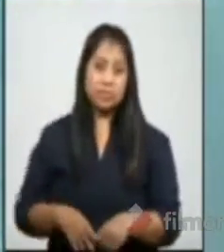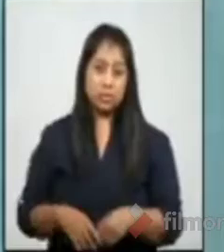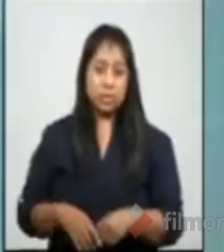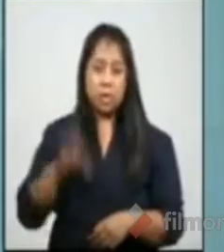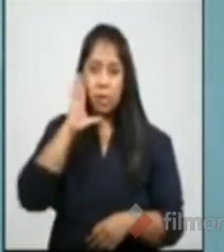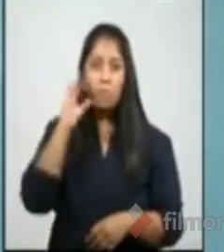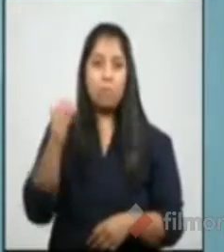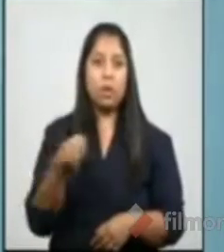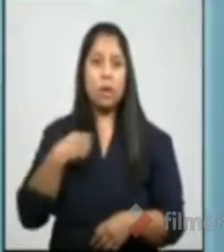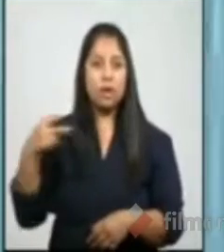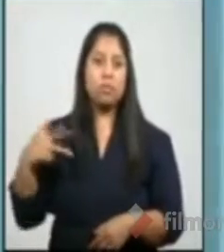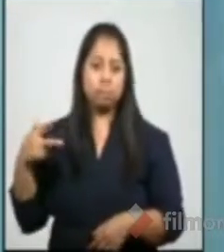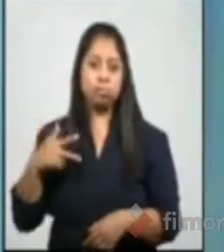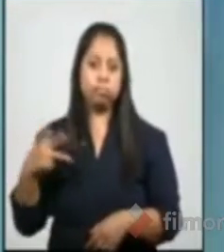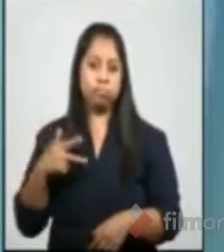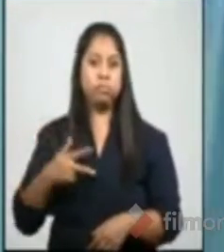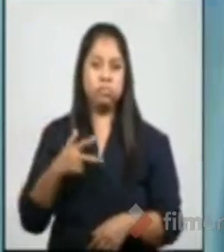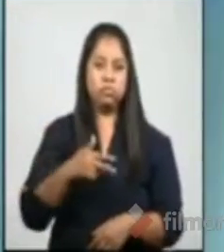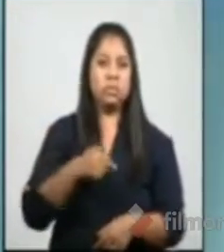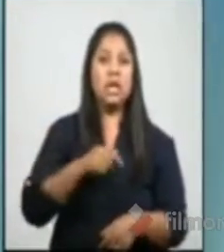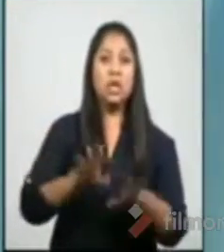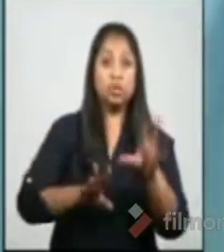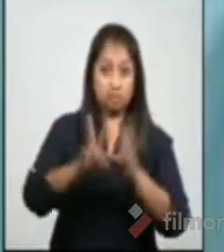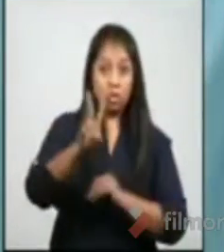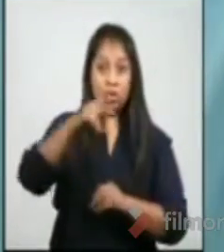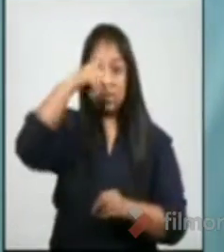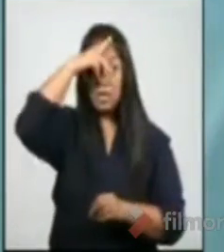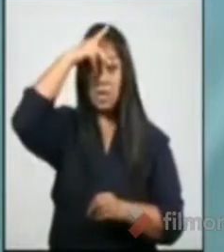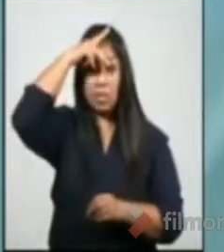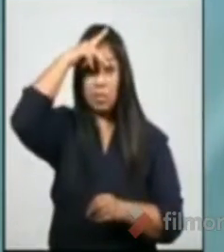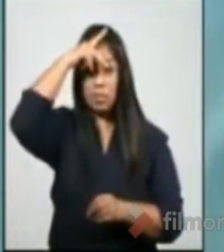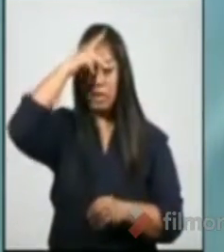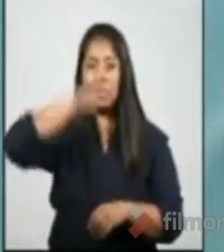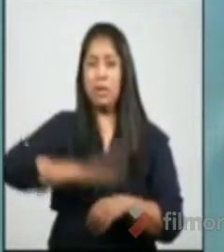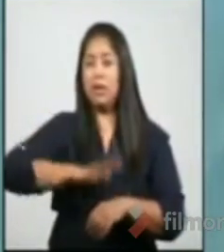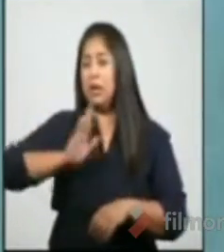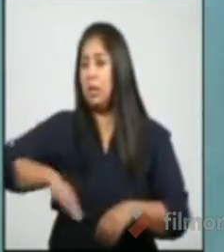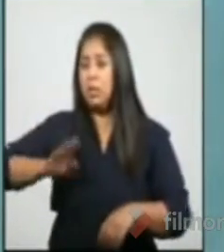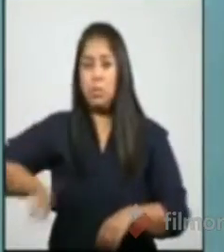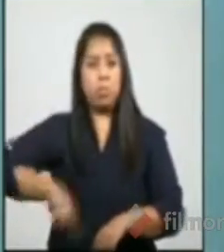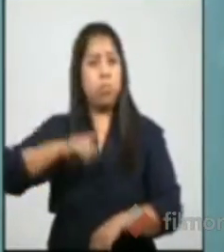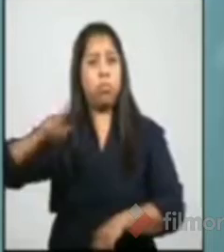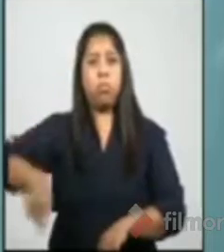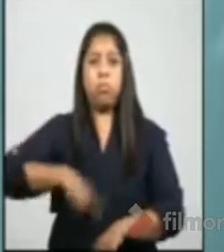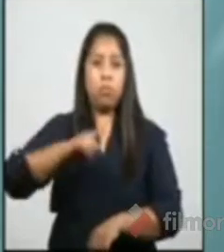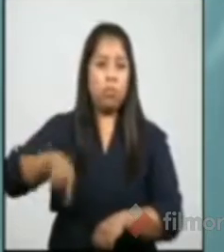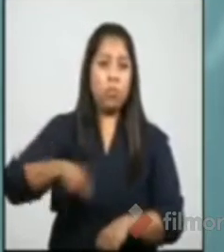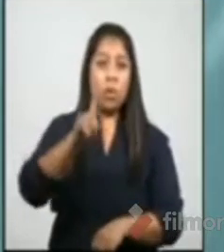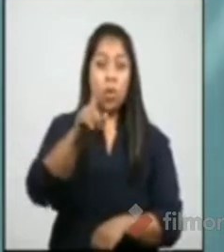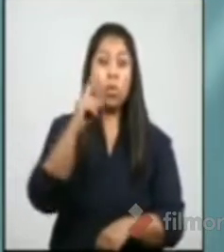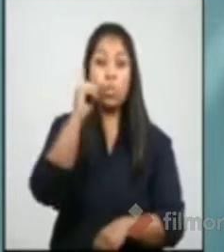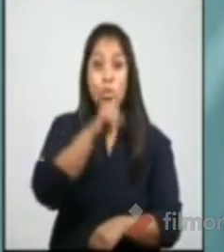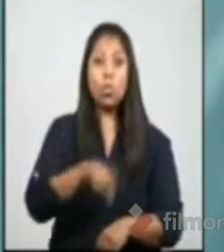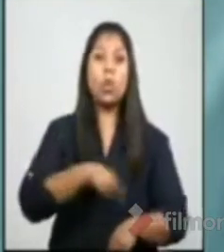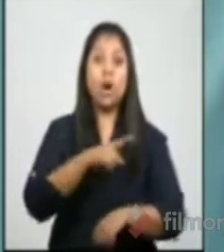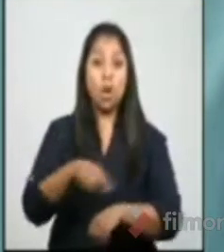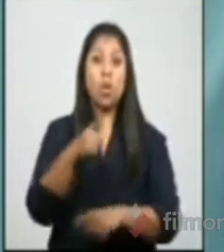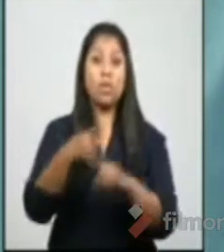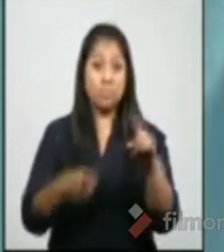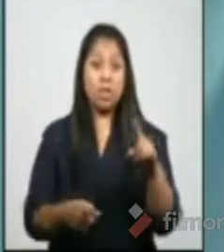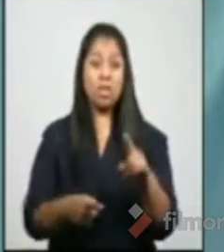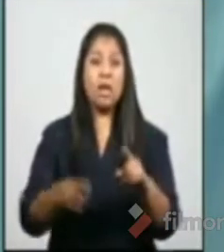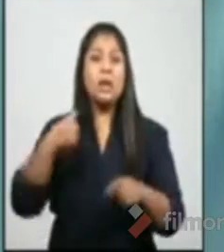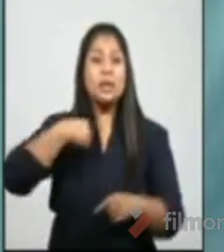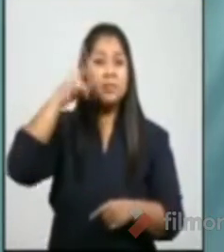porque recorrerse esos 12 kilómetros se tardaba 1 hora y media. Me recuerdo que ese día